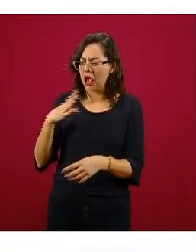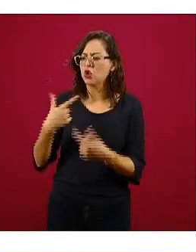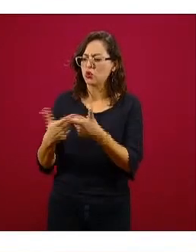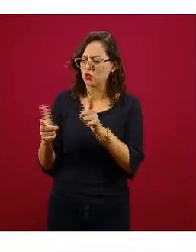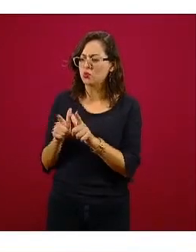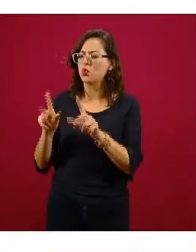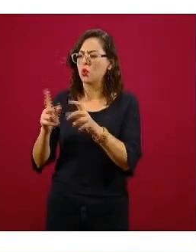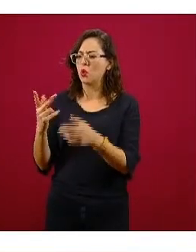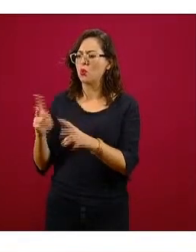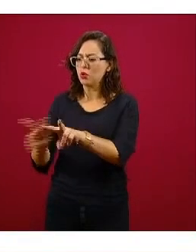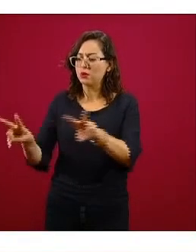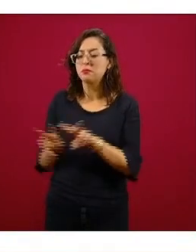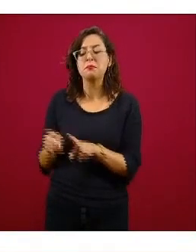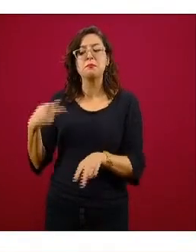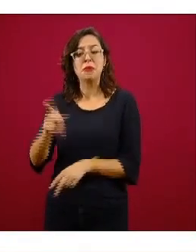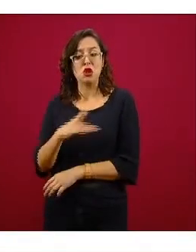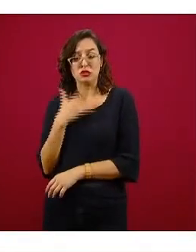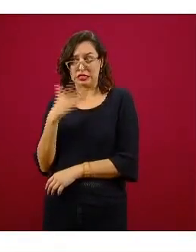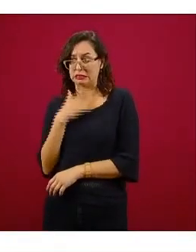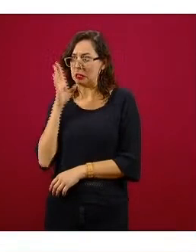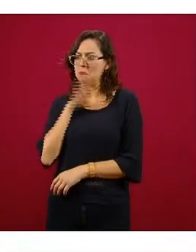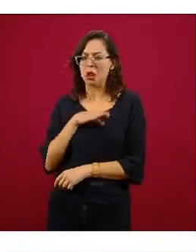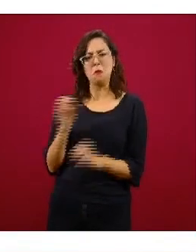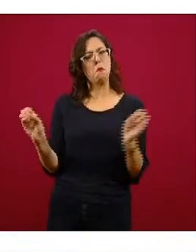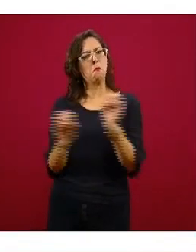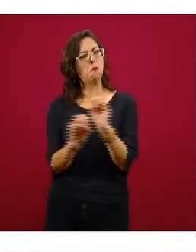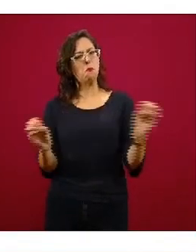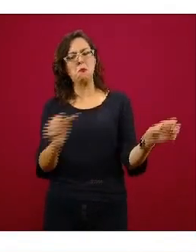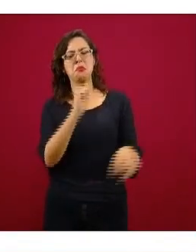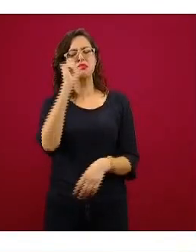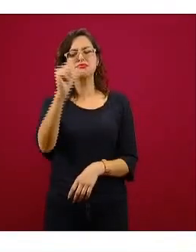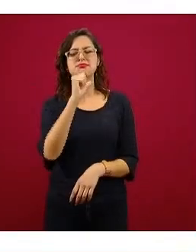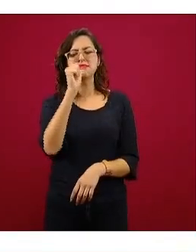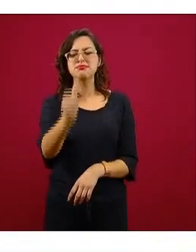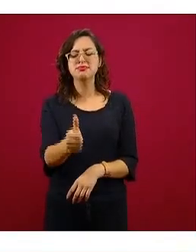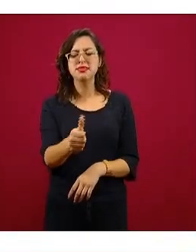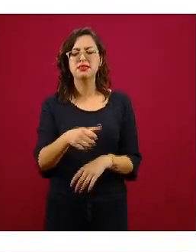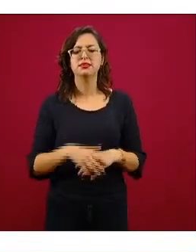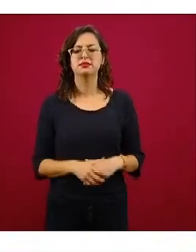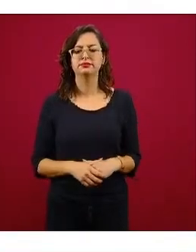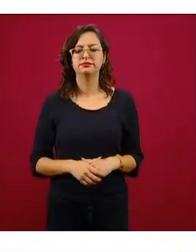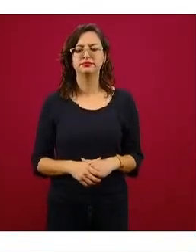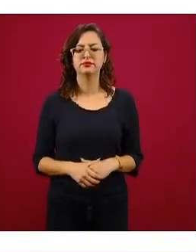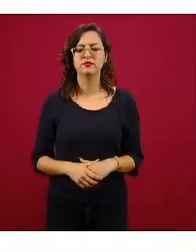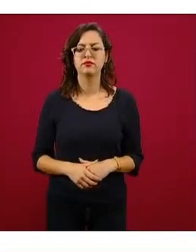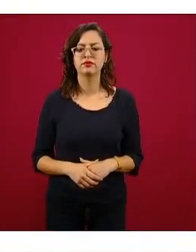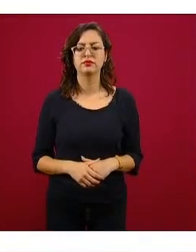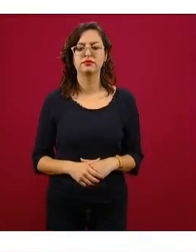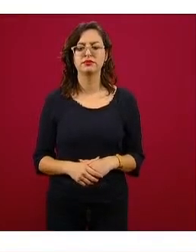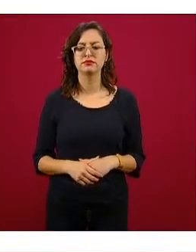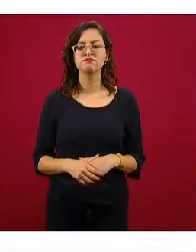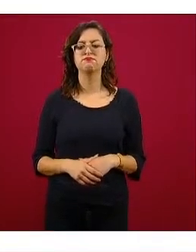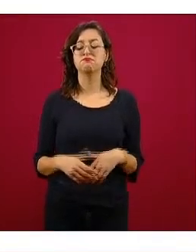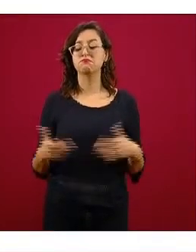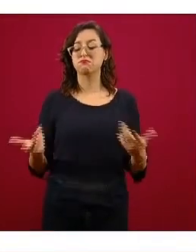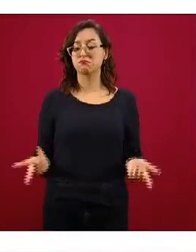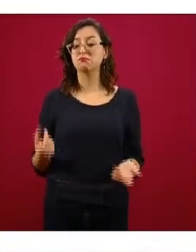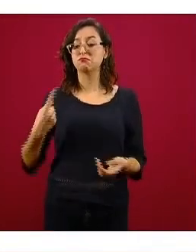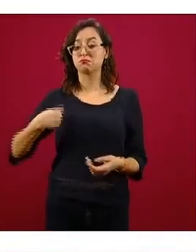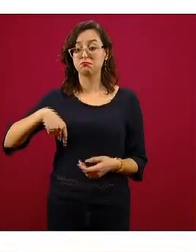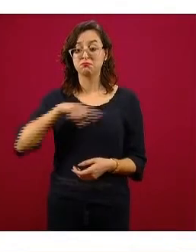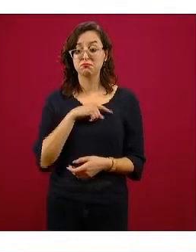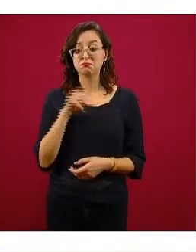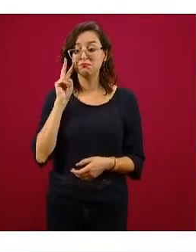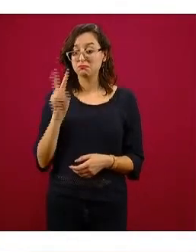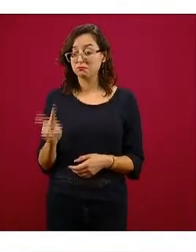COVID. Uno de los puntos importantes también de esta estrategia es que hemos identificado que muchos de los programas de atención